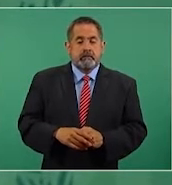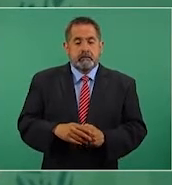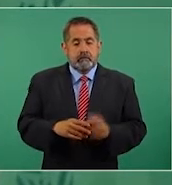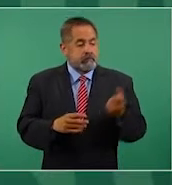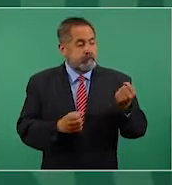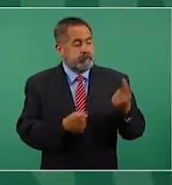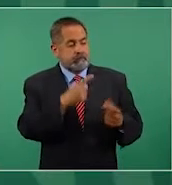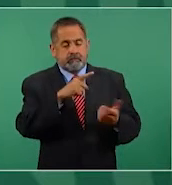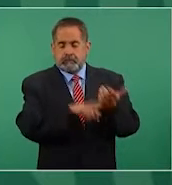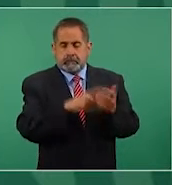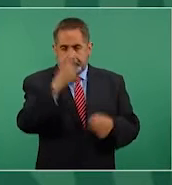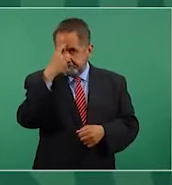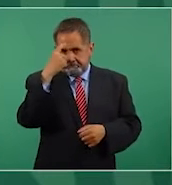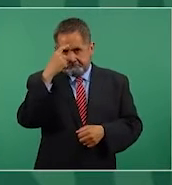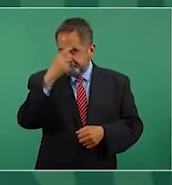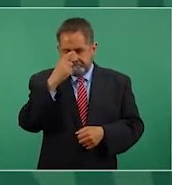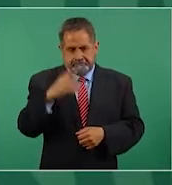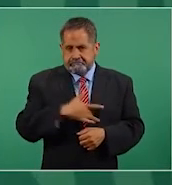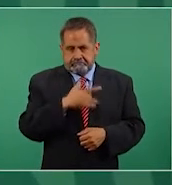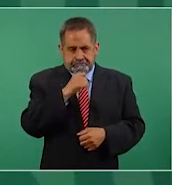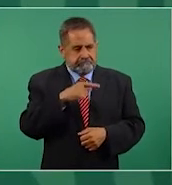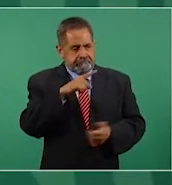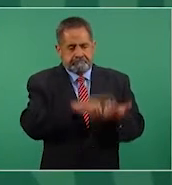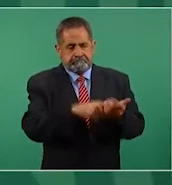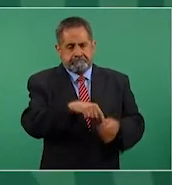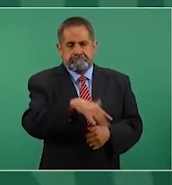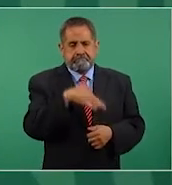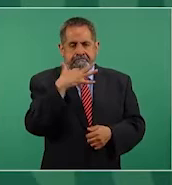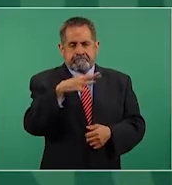estos insensatos, corruptos,